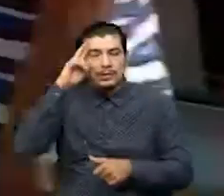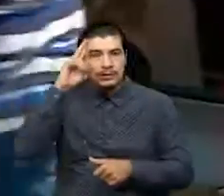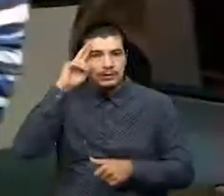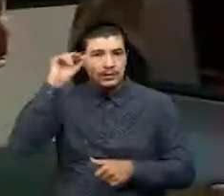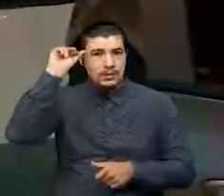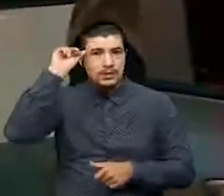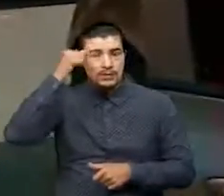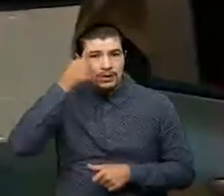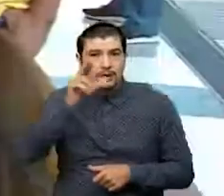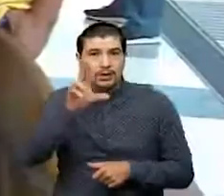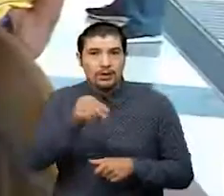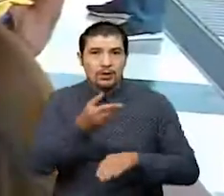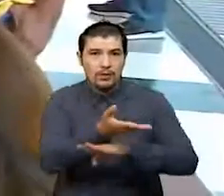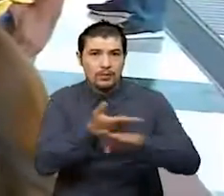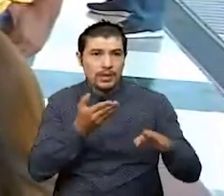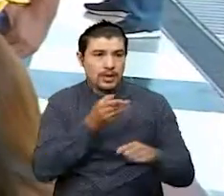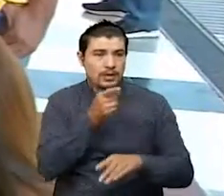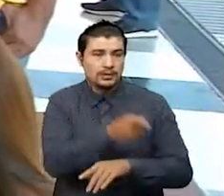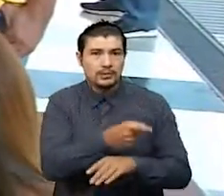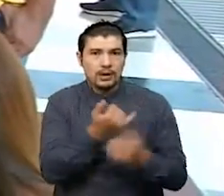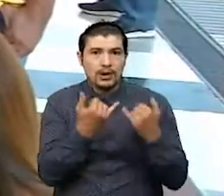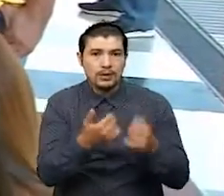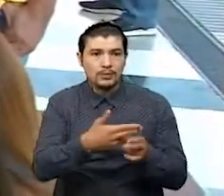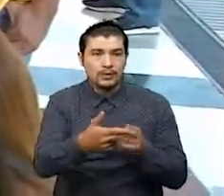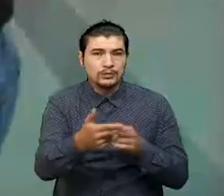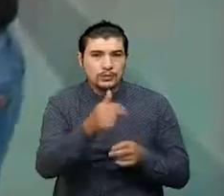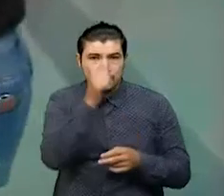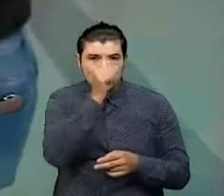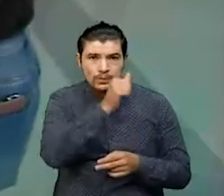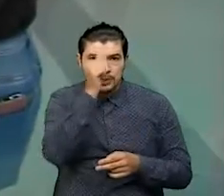no pida el tarjetón de la consulta este domingo.